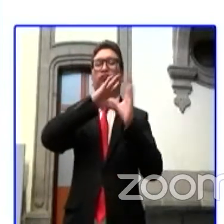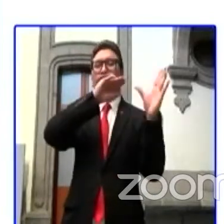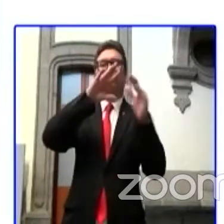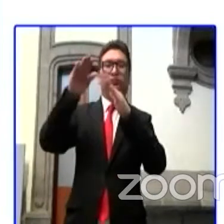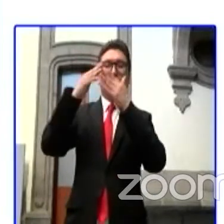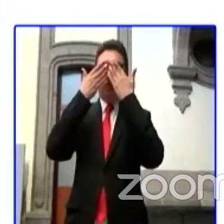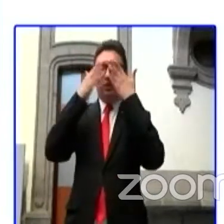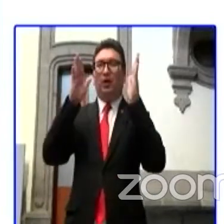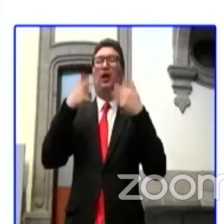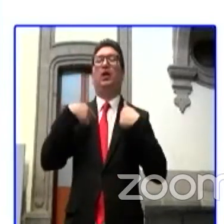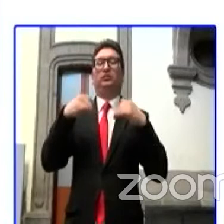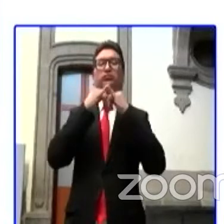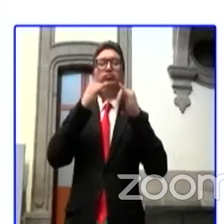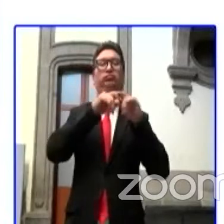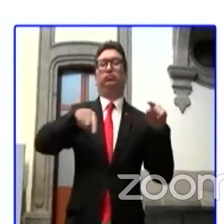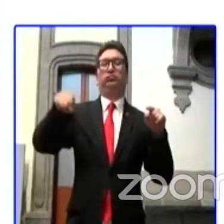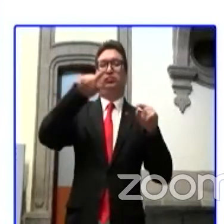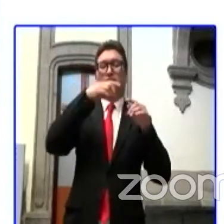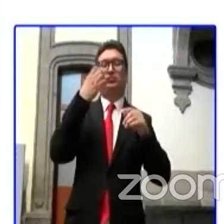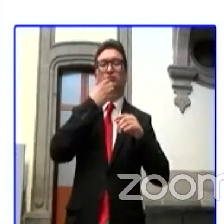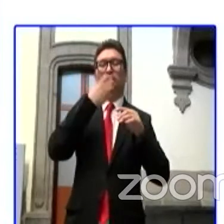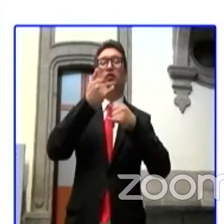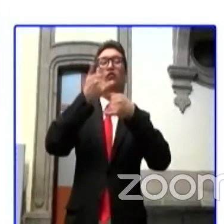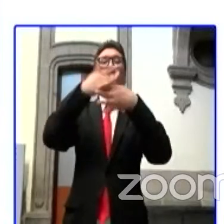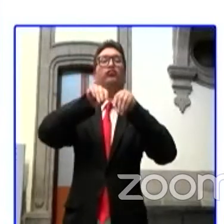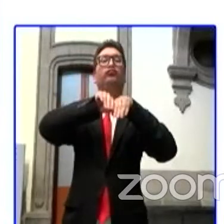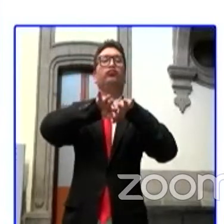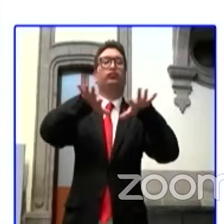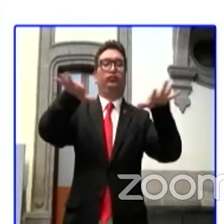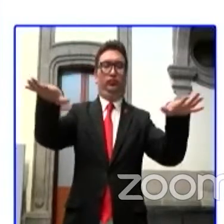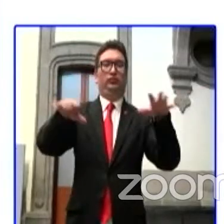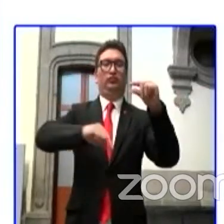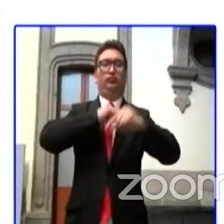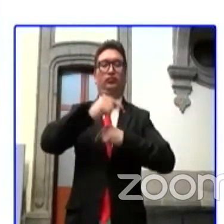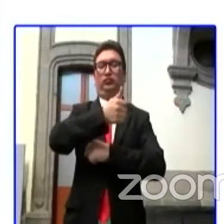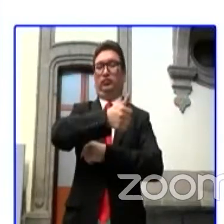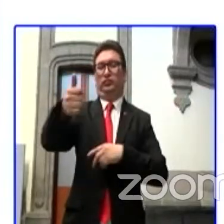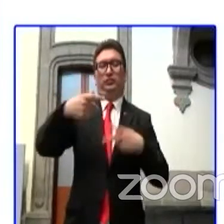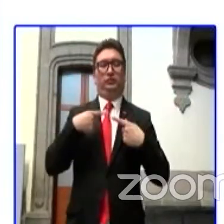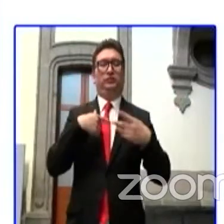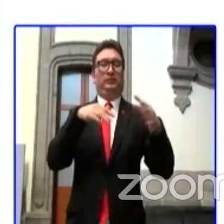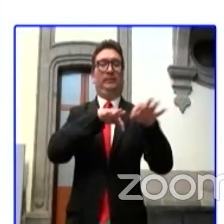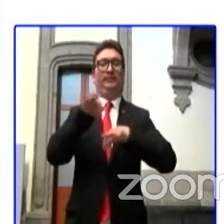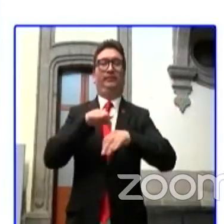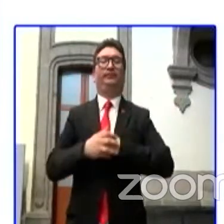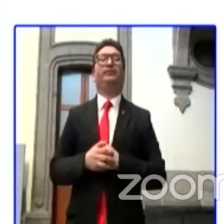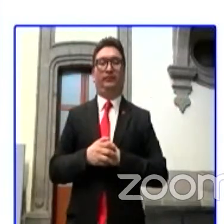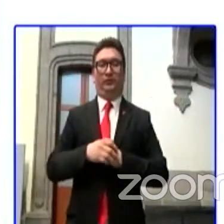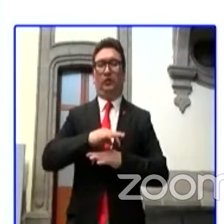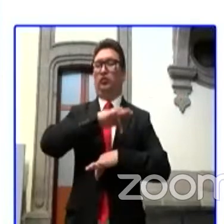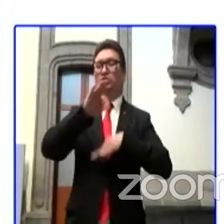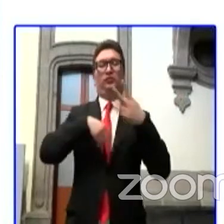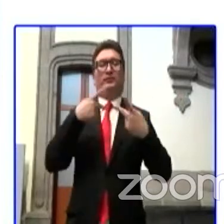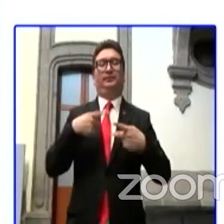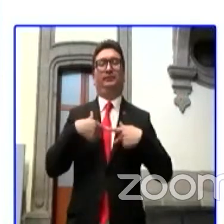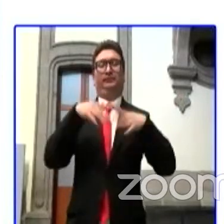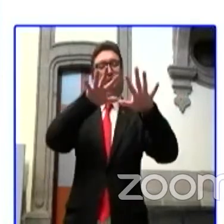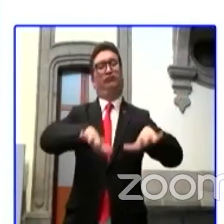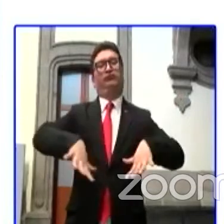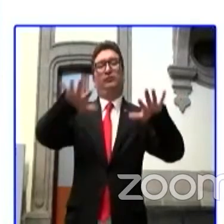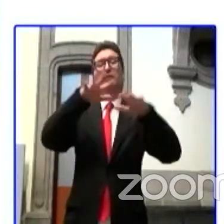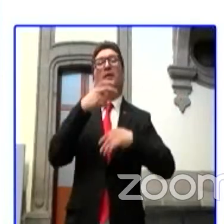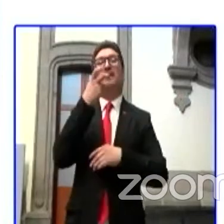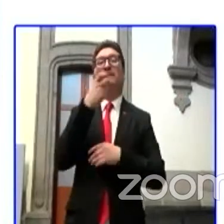transversalidad y podamos bajar la información a sus trabajadores y por demás a la sociedad. Entonces, es parte del